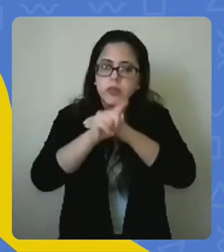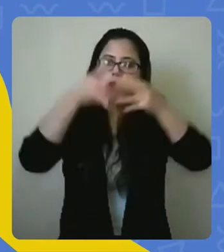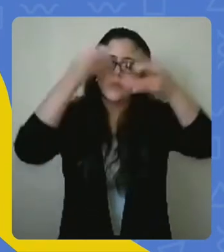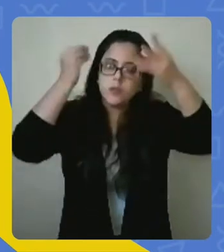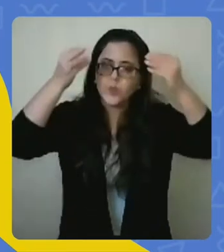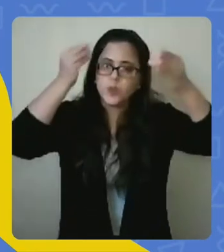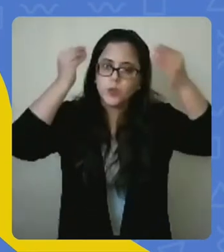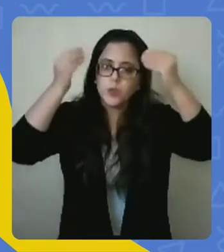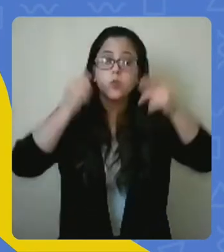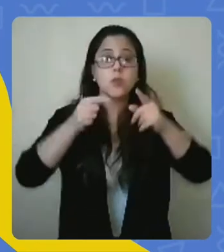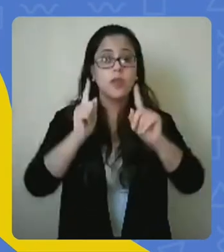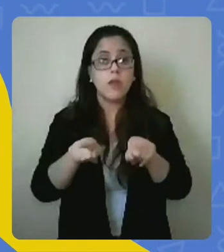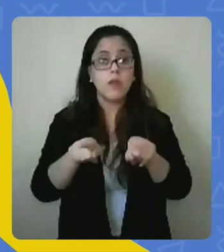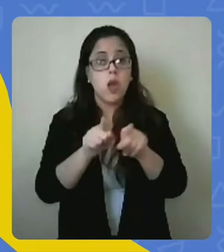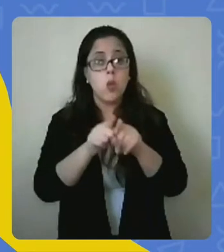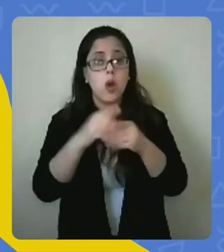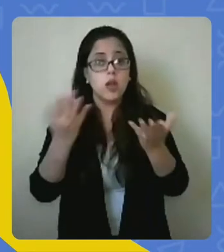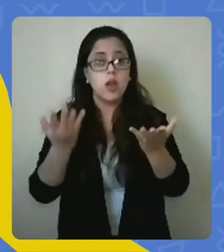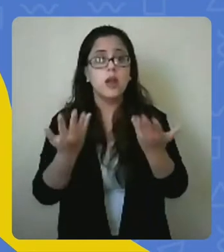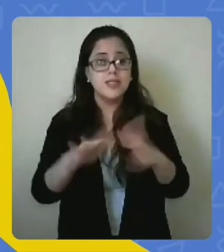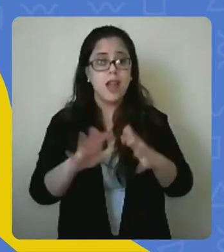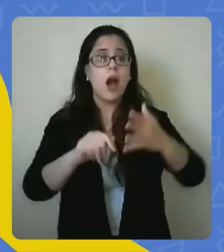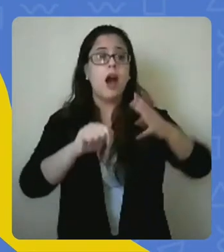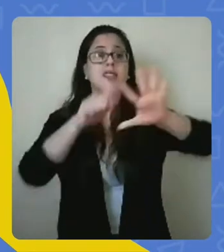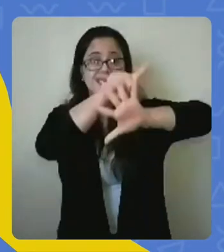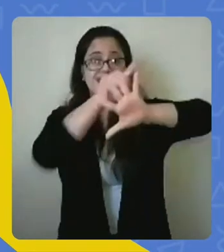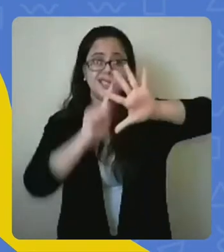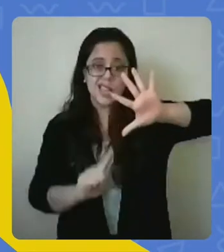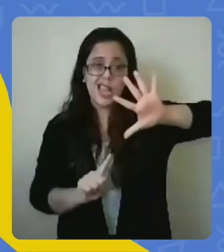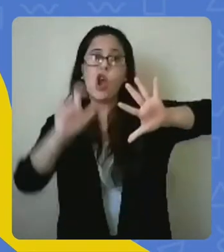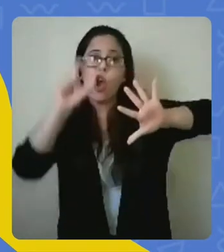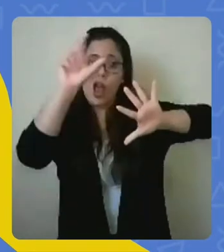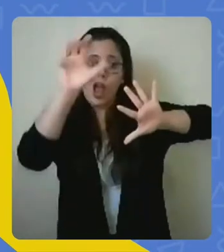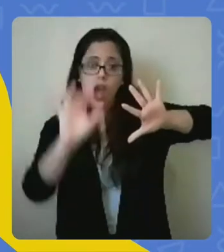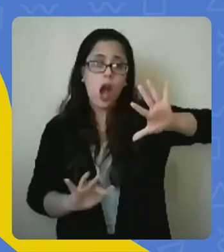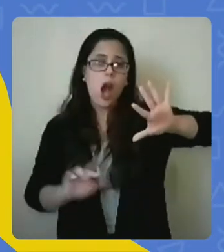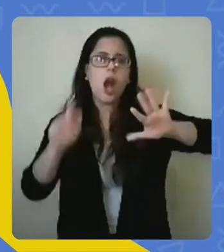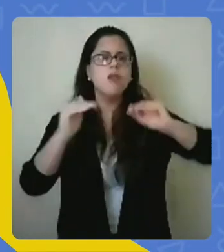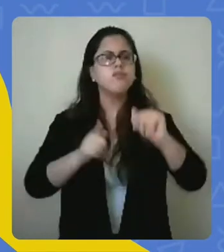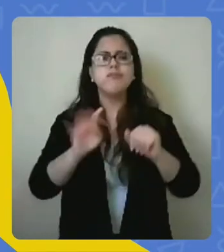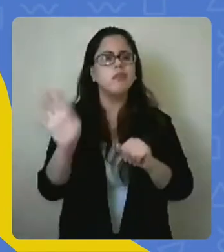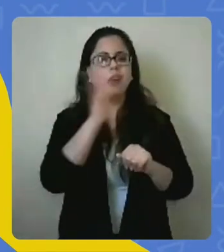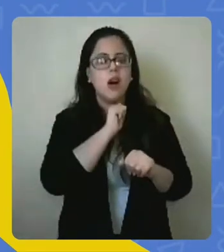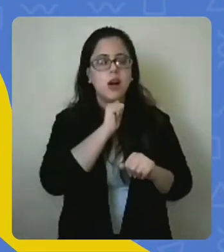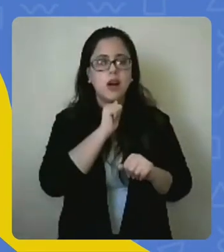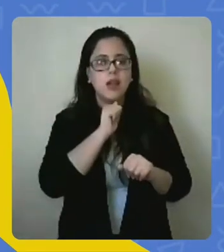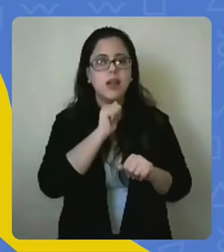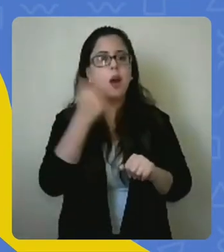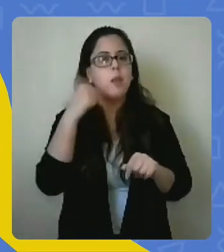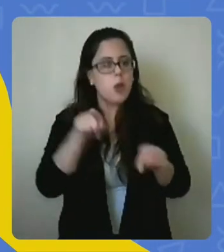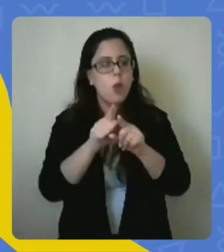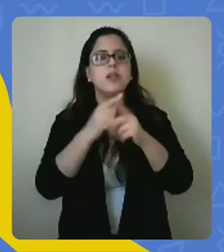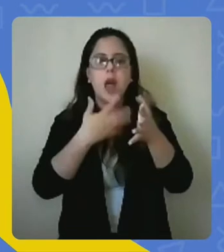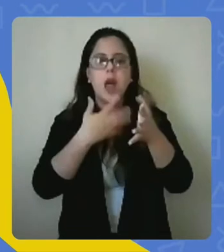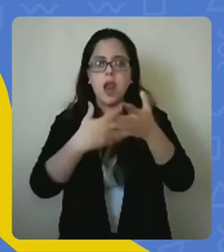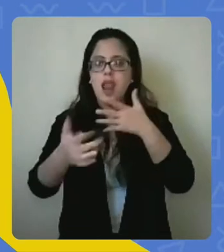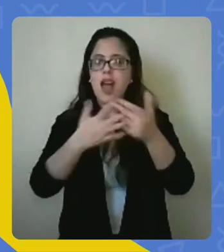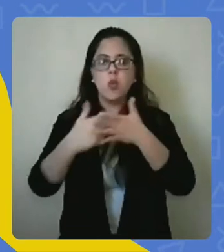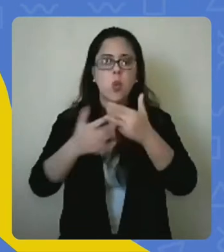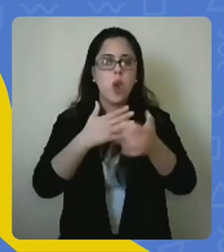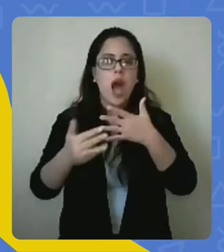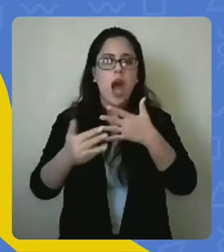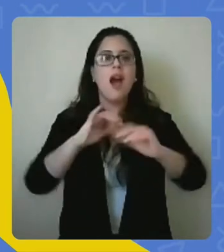tienen que estar presentes estas cinco características, que no están todo el tiempo presentes, sino que van fluyendo en el proceso de